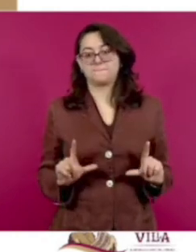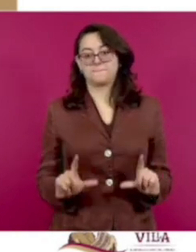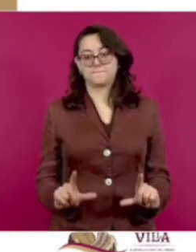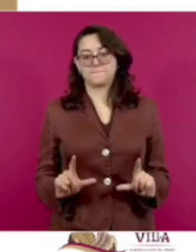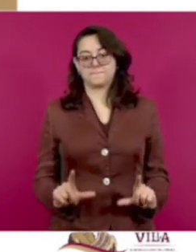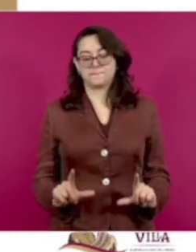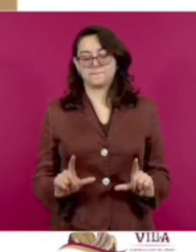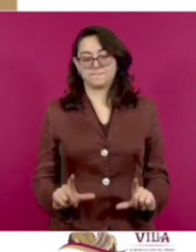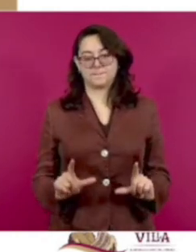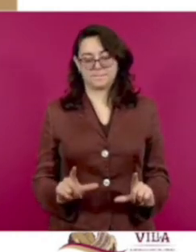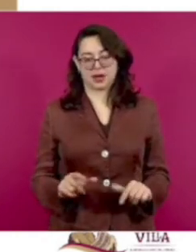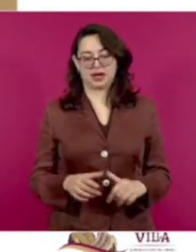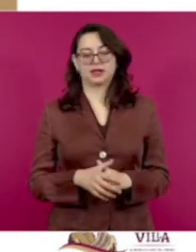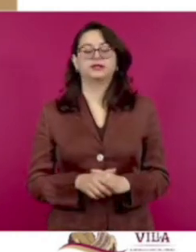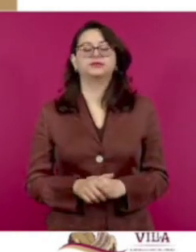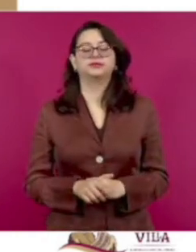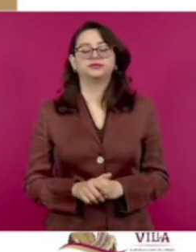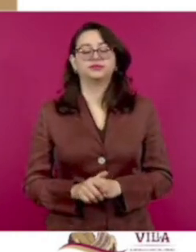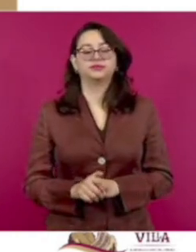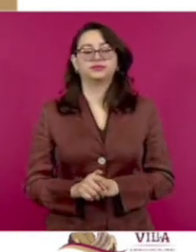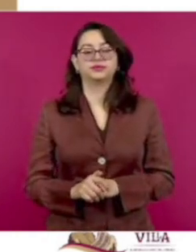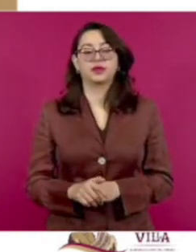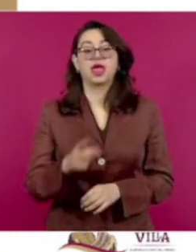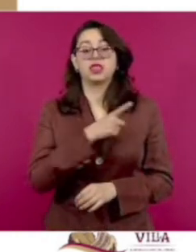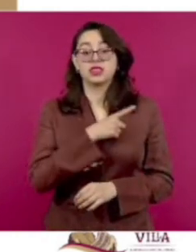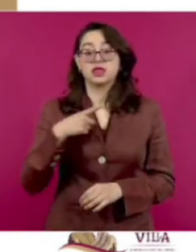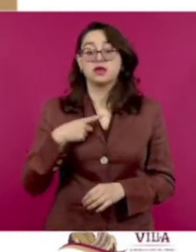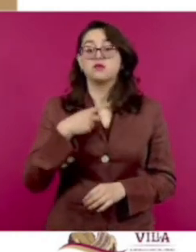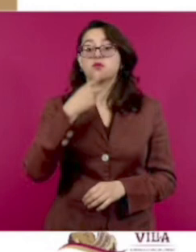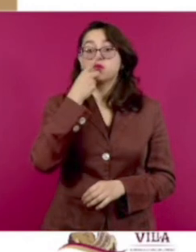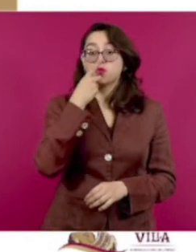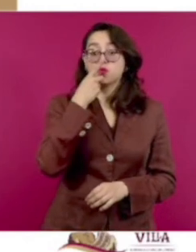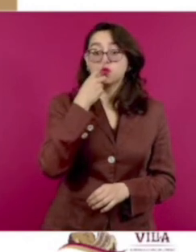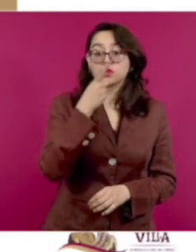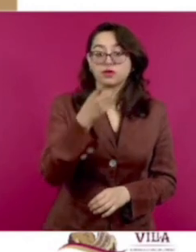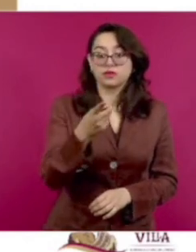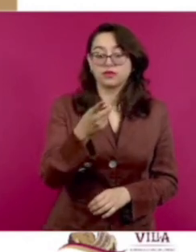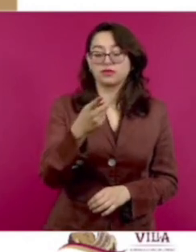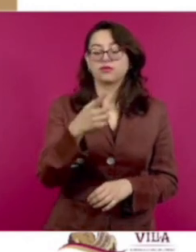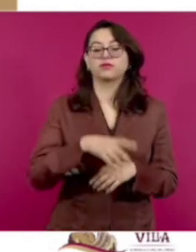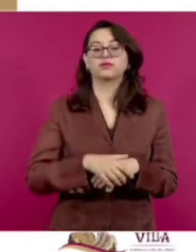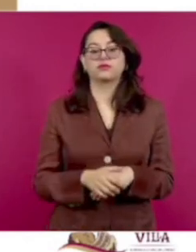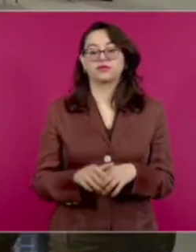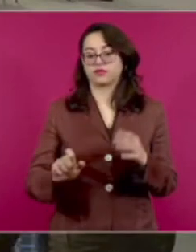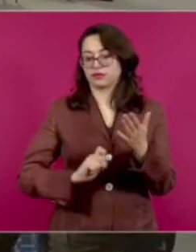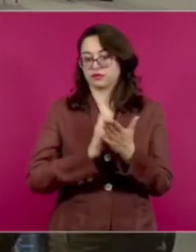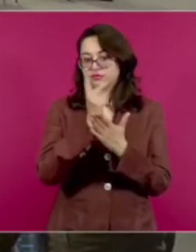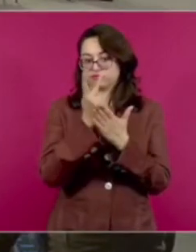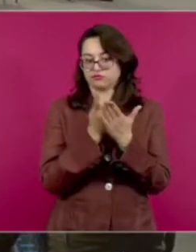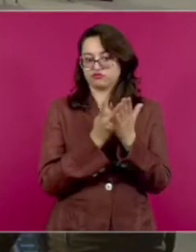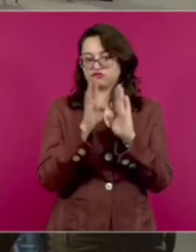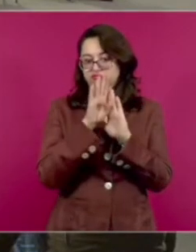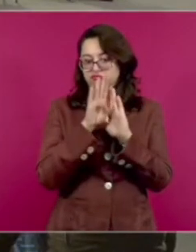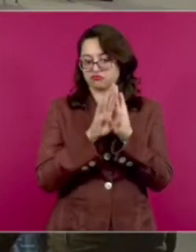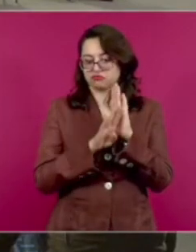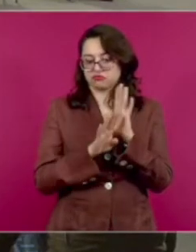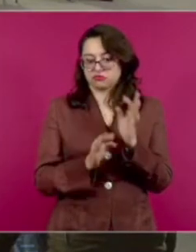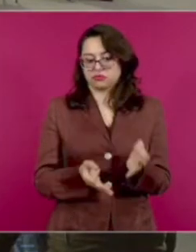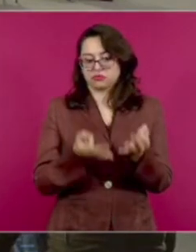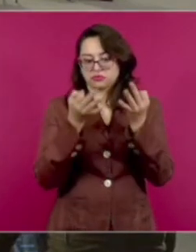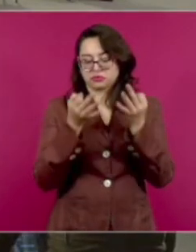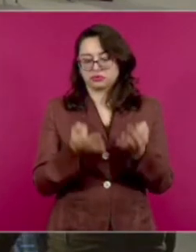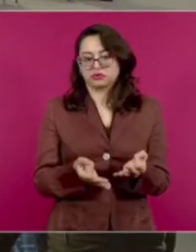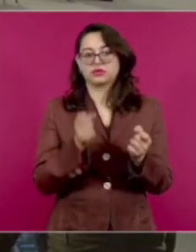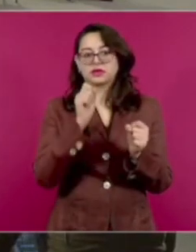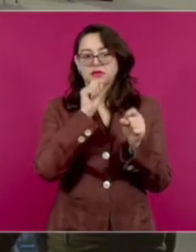con este programa. Decirles que, dada la buena aceptación del programa, así como los recursos